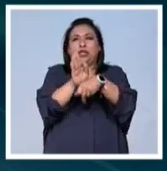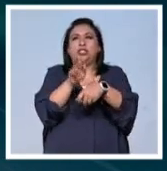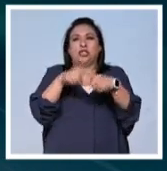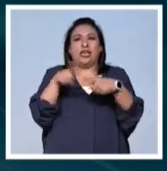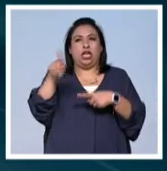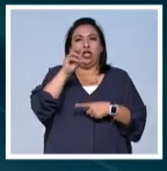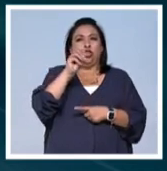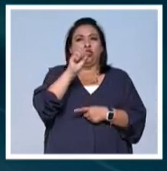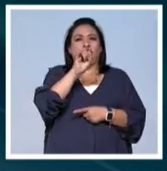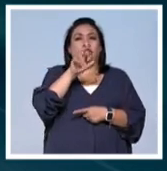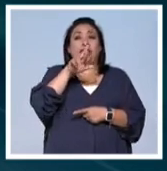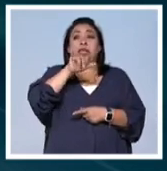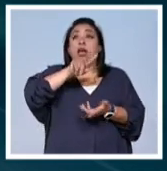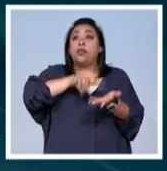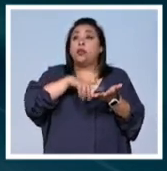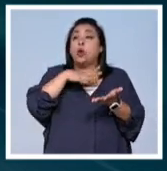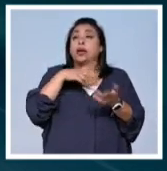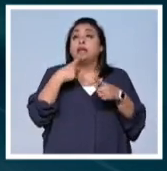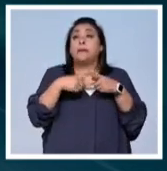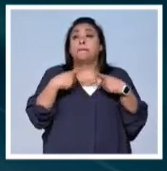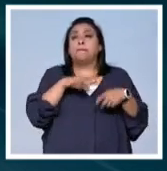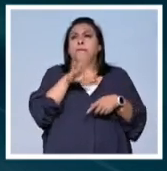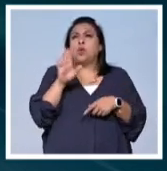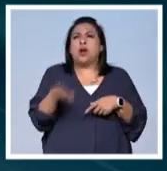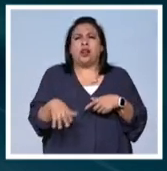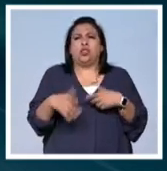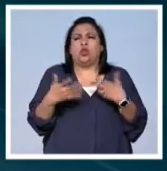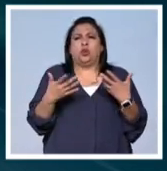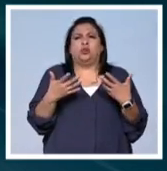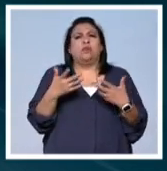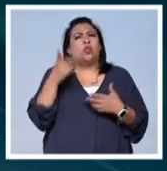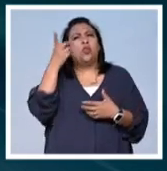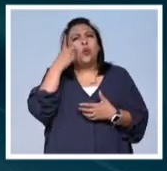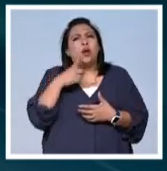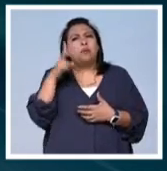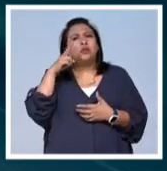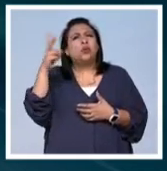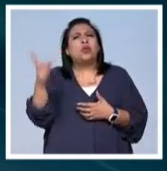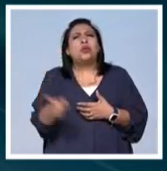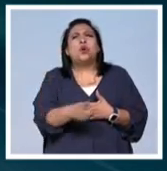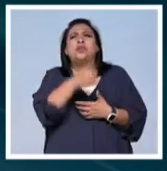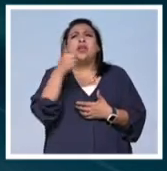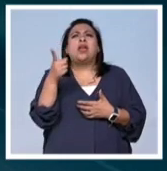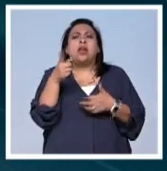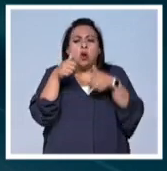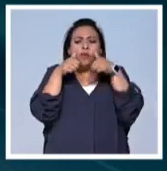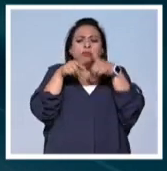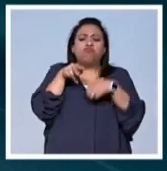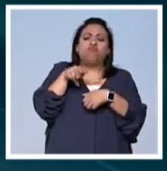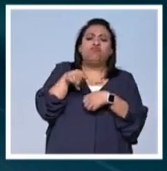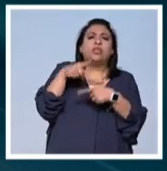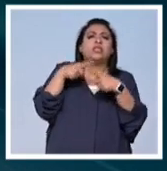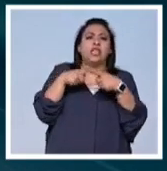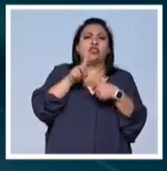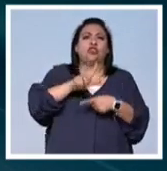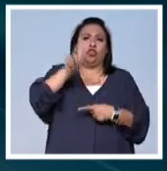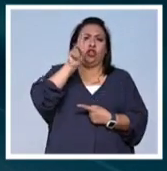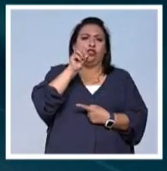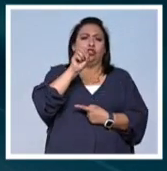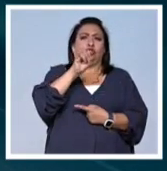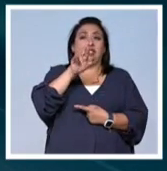por Osiris ya que contienen muertos imperturbables que han dormido su sueño eterno bajo la atenta mirada de Osiris